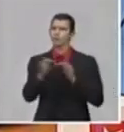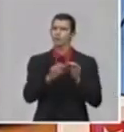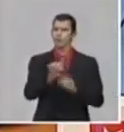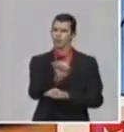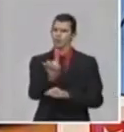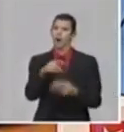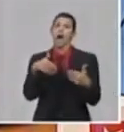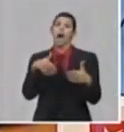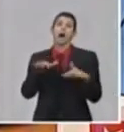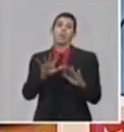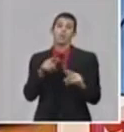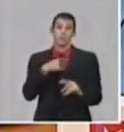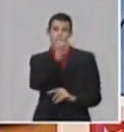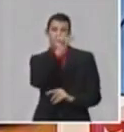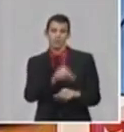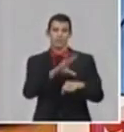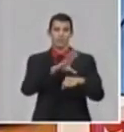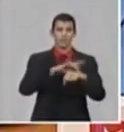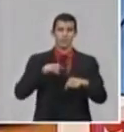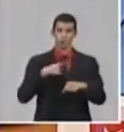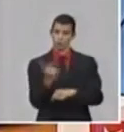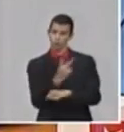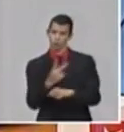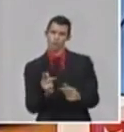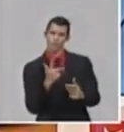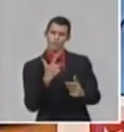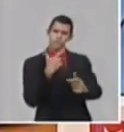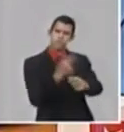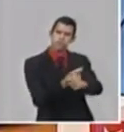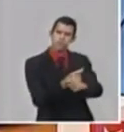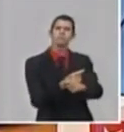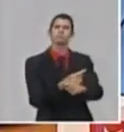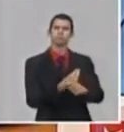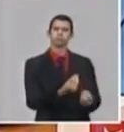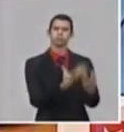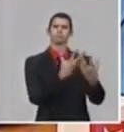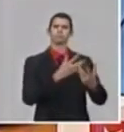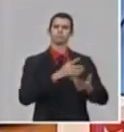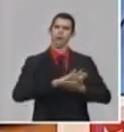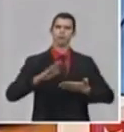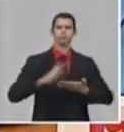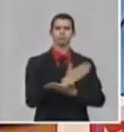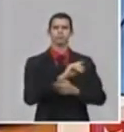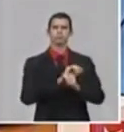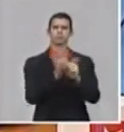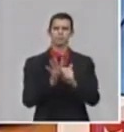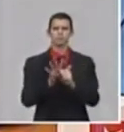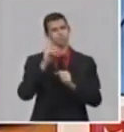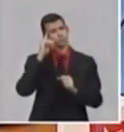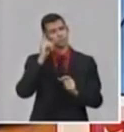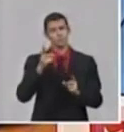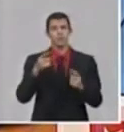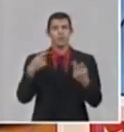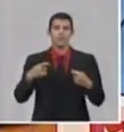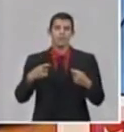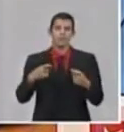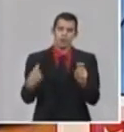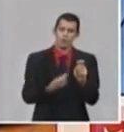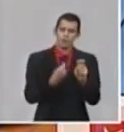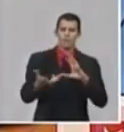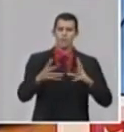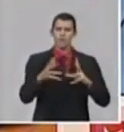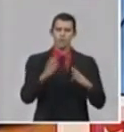Centro de Ingeniería Genética y Biotecnología, bueno, precisamente para tratar de masificar el éxito y poder